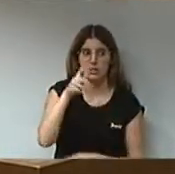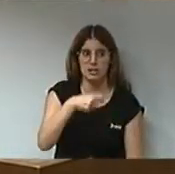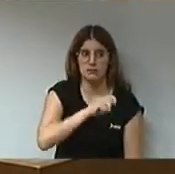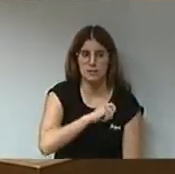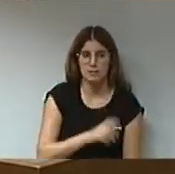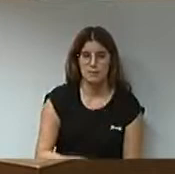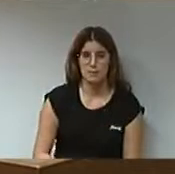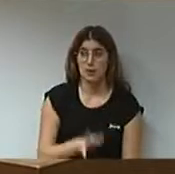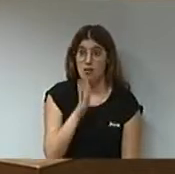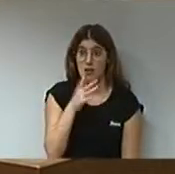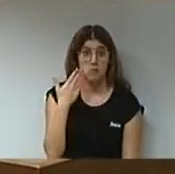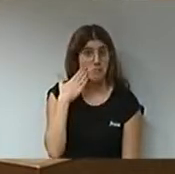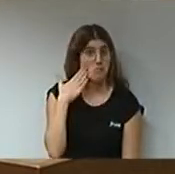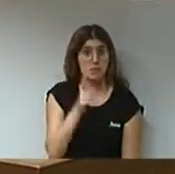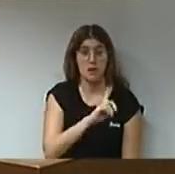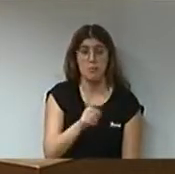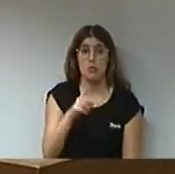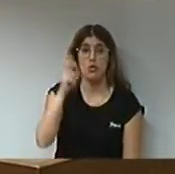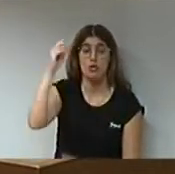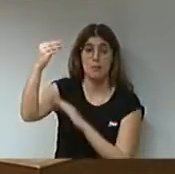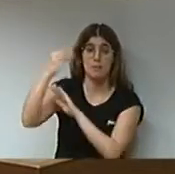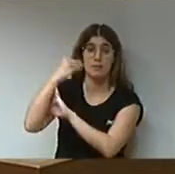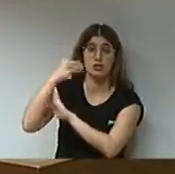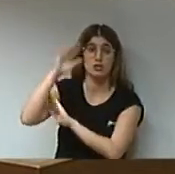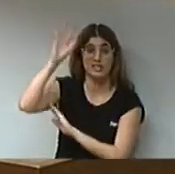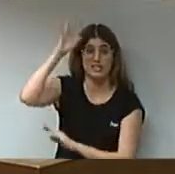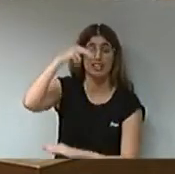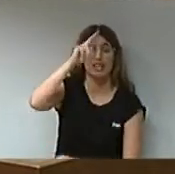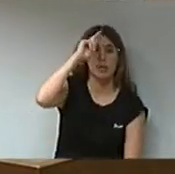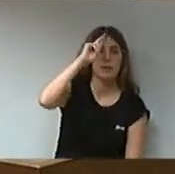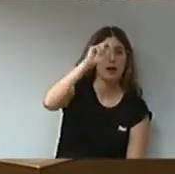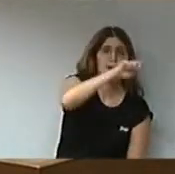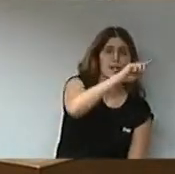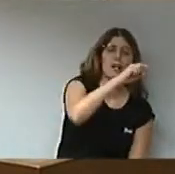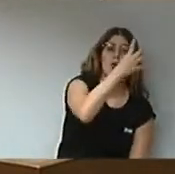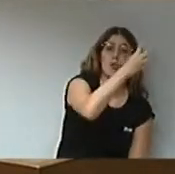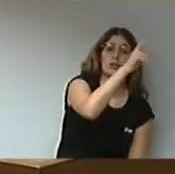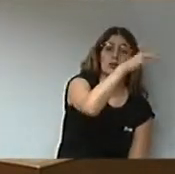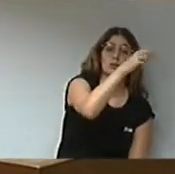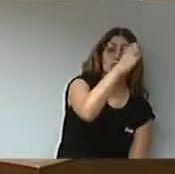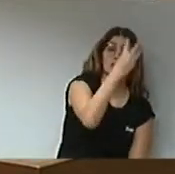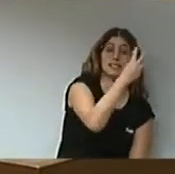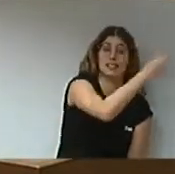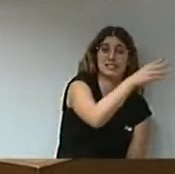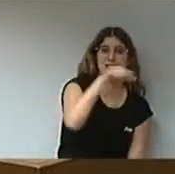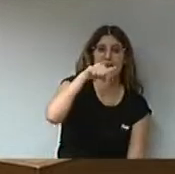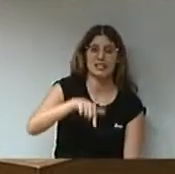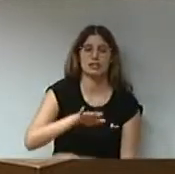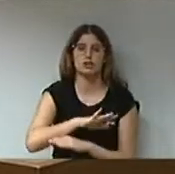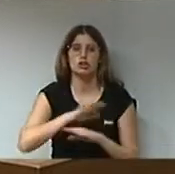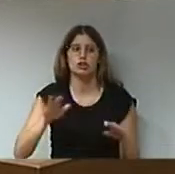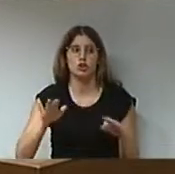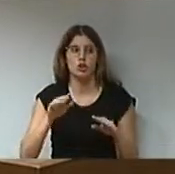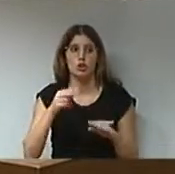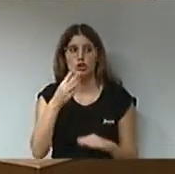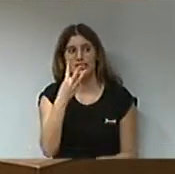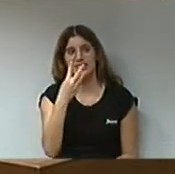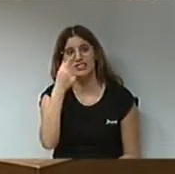No vendría a sacar pecho de la inversión extranjera cuando Madrid se lleva 3 de cada 4 euros, es decir, el 70%, y en esta comunidad solo nos quedamos con